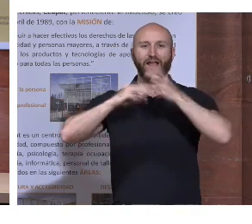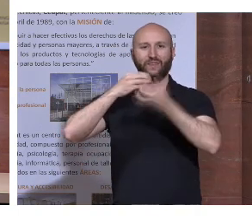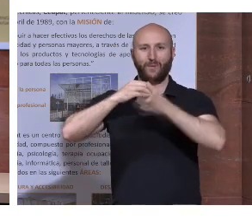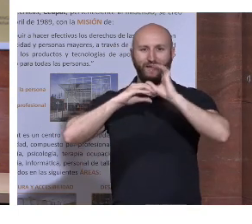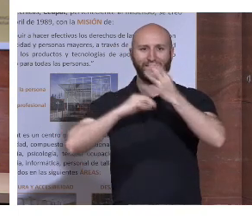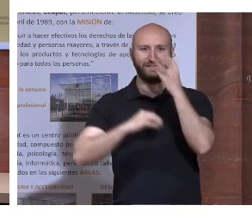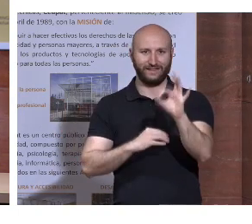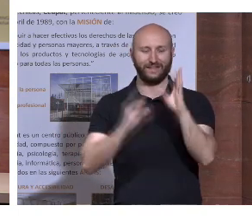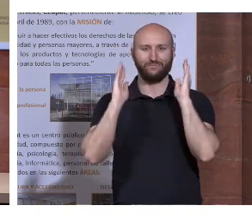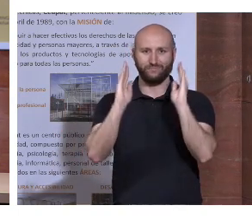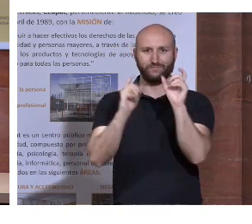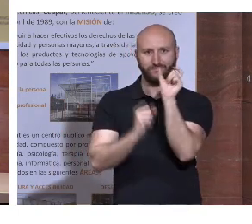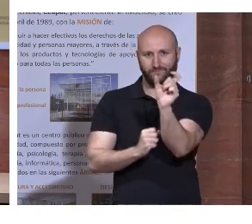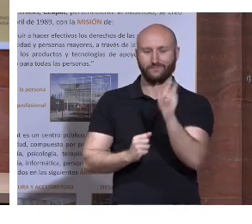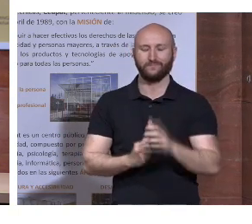30.